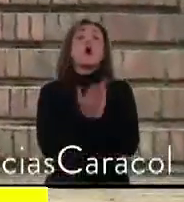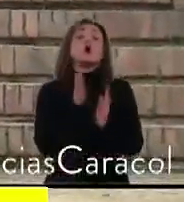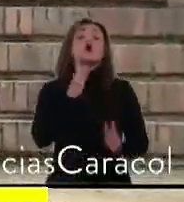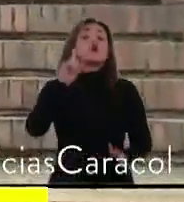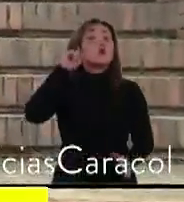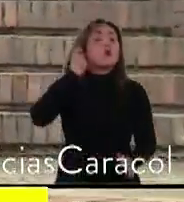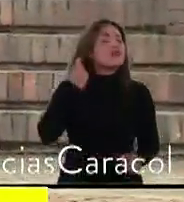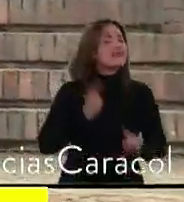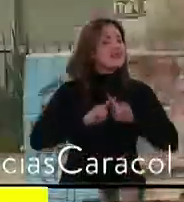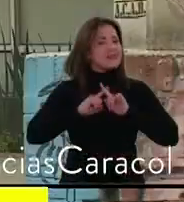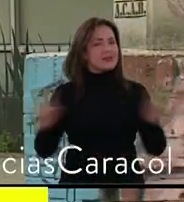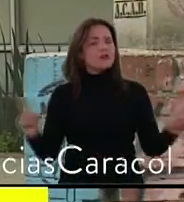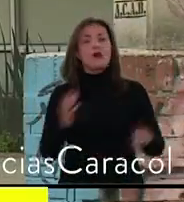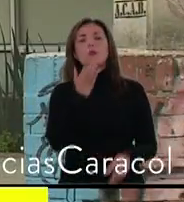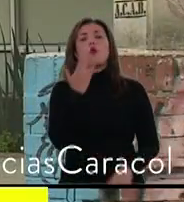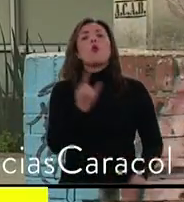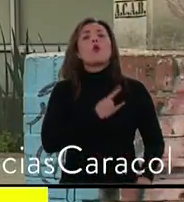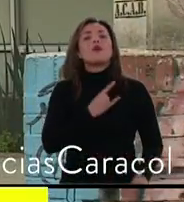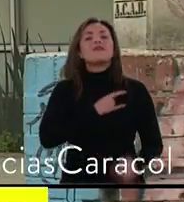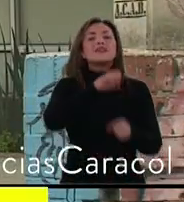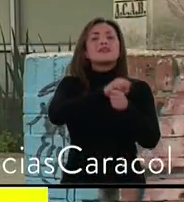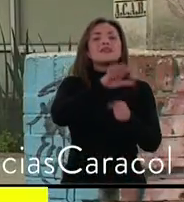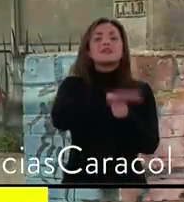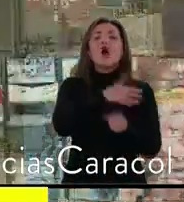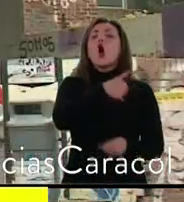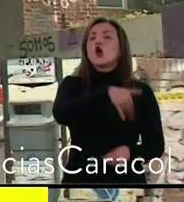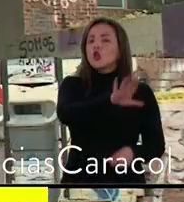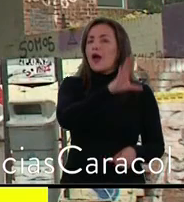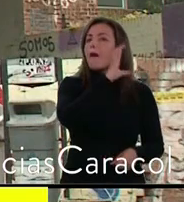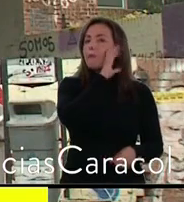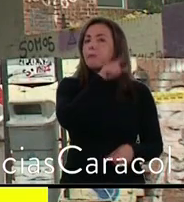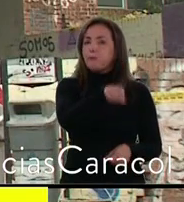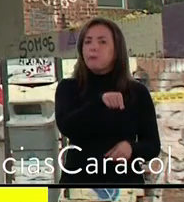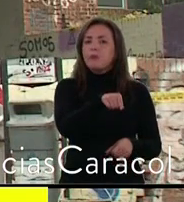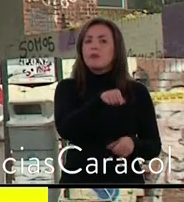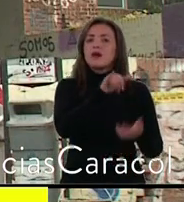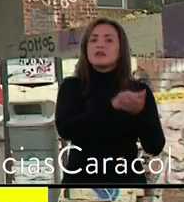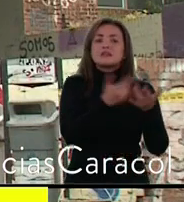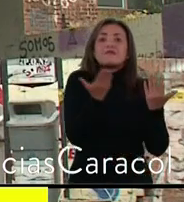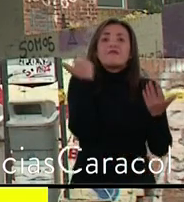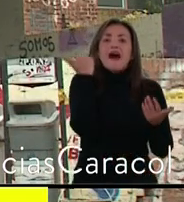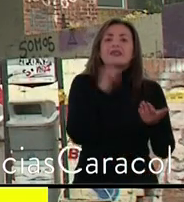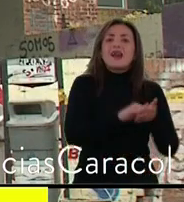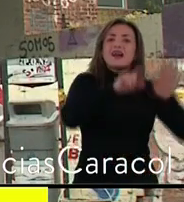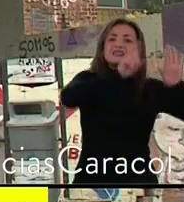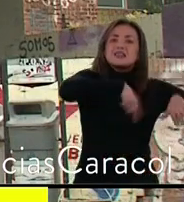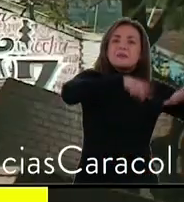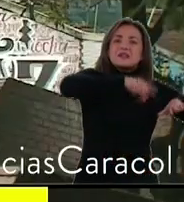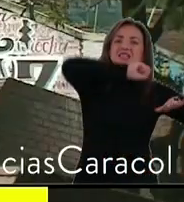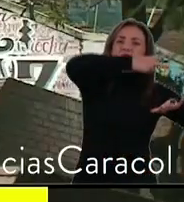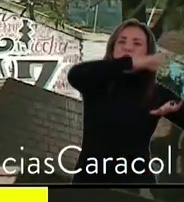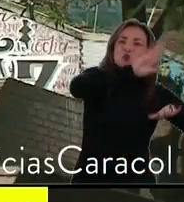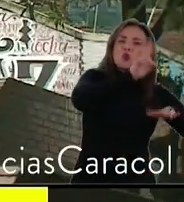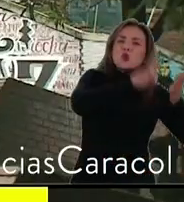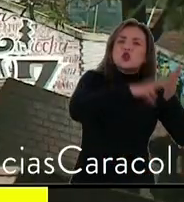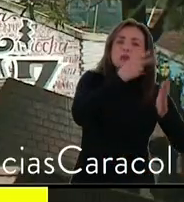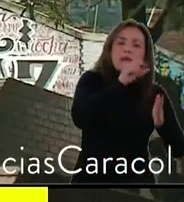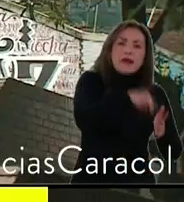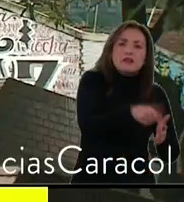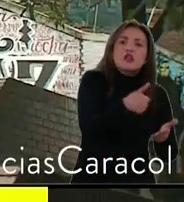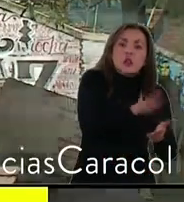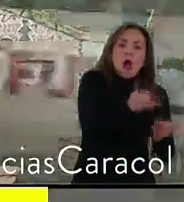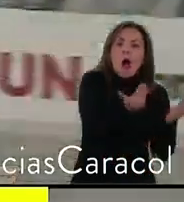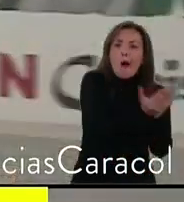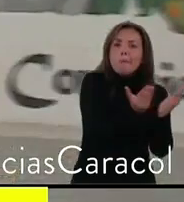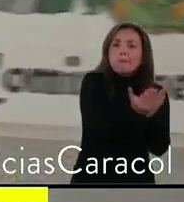algo diferente. Por ejemplo, la Universidad Distrital aún se encuentra finalizando el segundo semestre de 2020 y a la espera de recursos del Estado para implementar